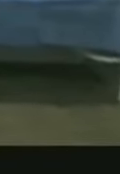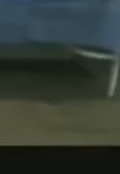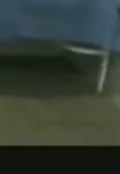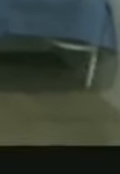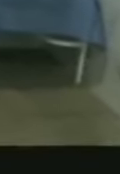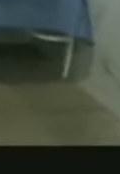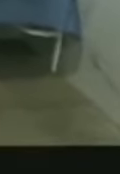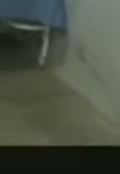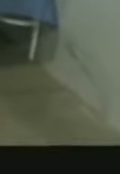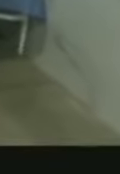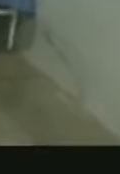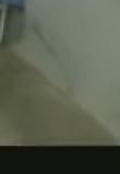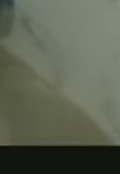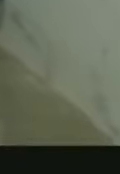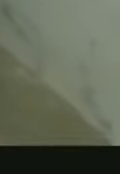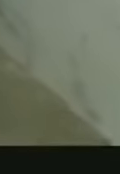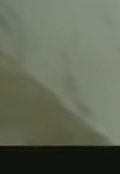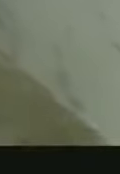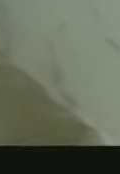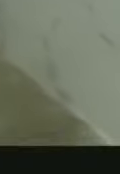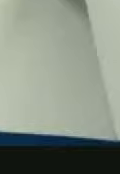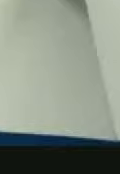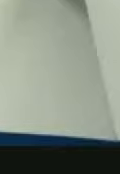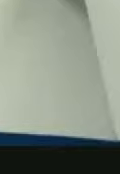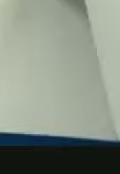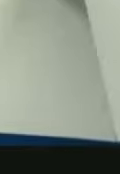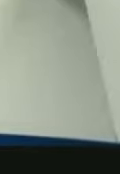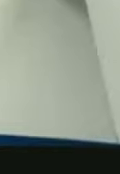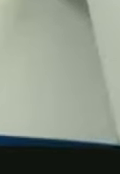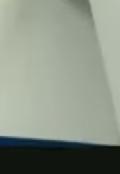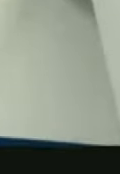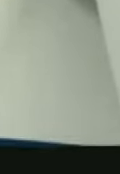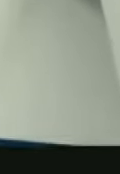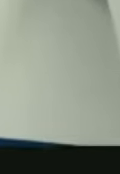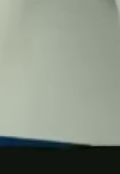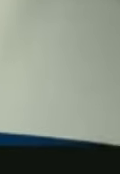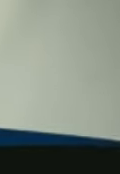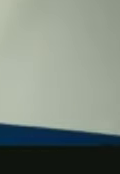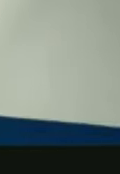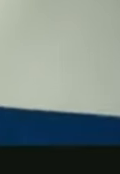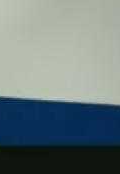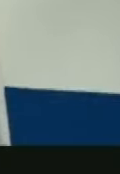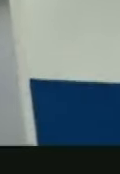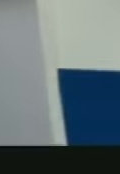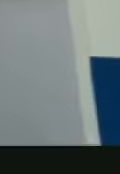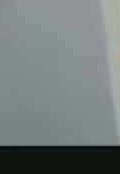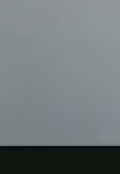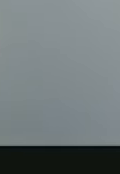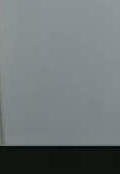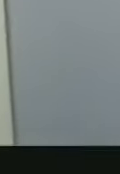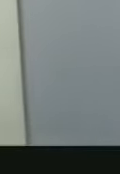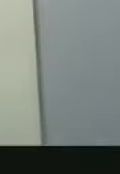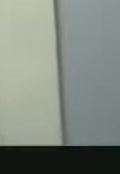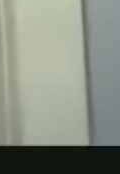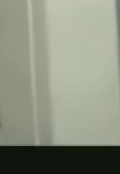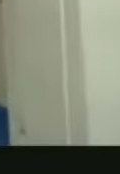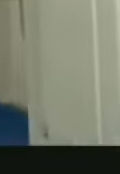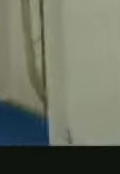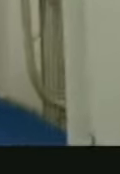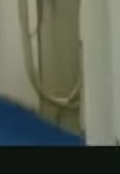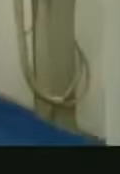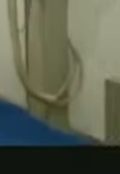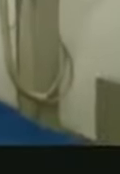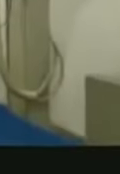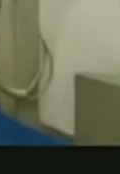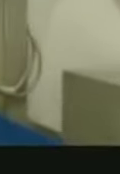gratuita y de calidad y la inversión social en más de 70 por para satisfacer las necesidades del pueblo